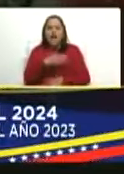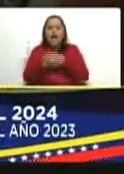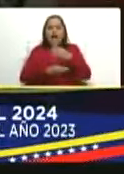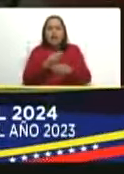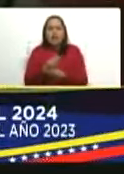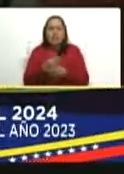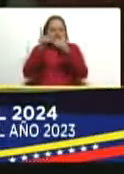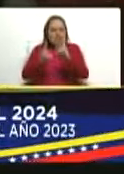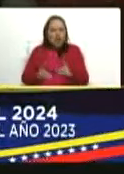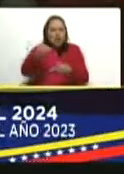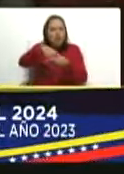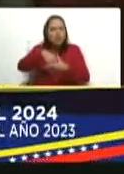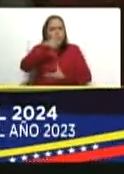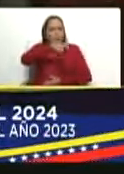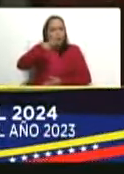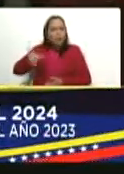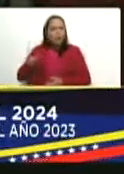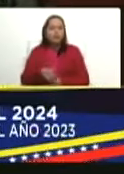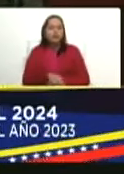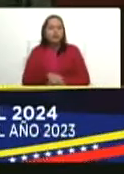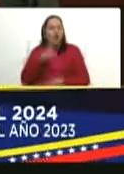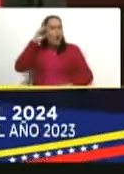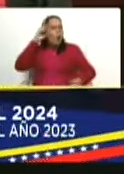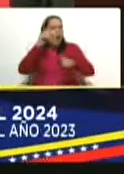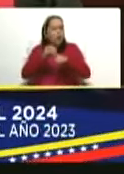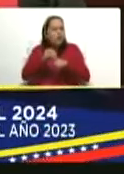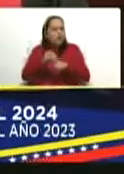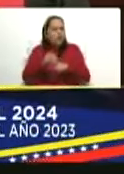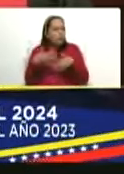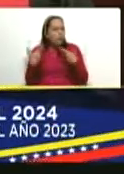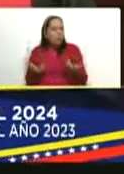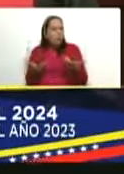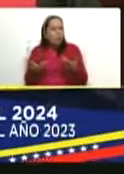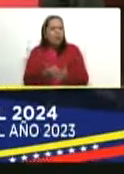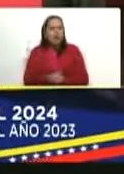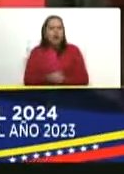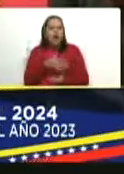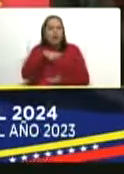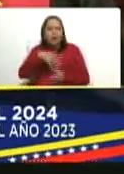a nuestros países. Su objetivo inmediato son el